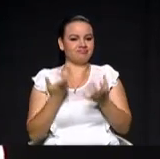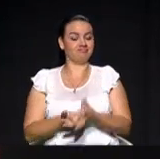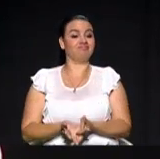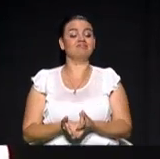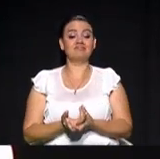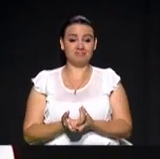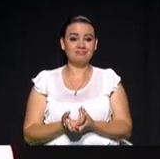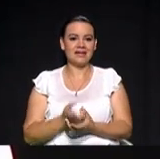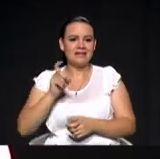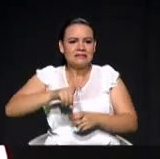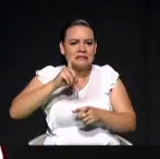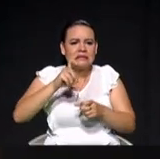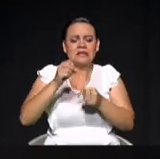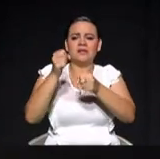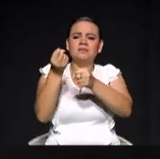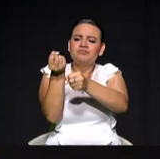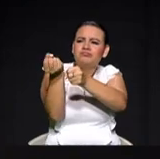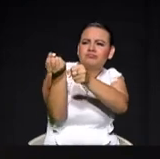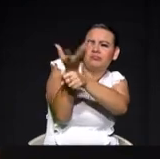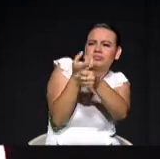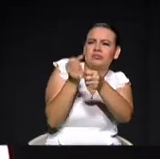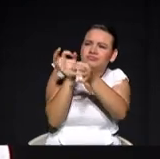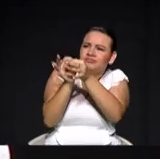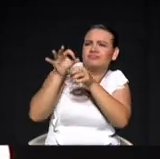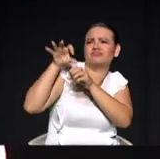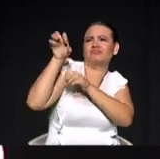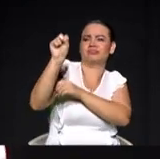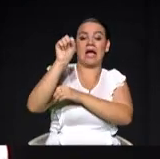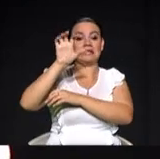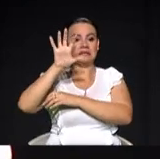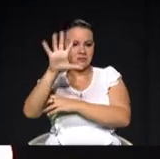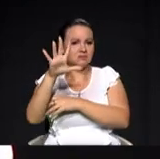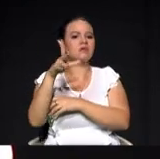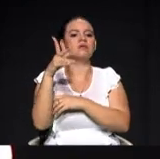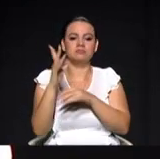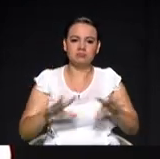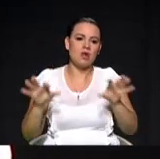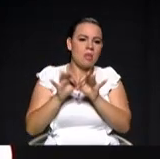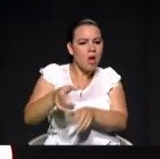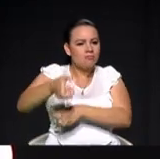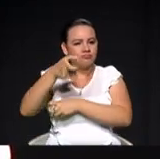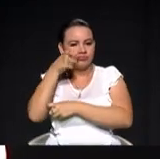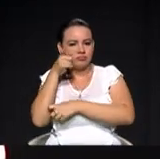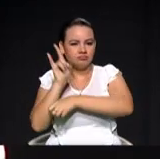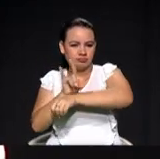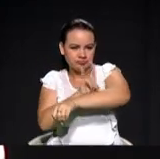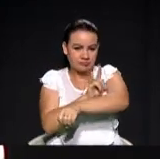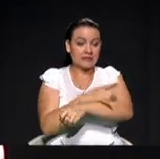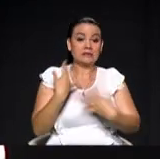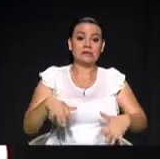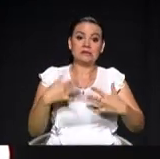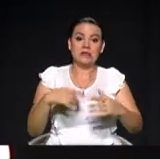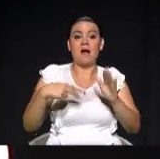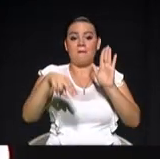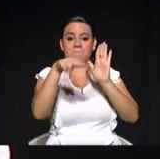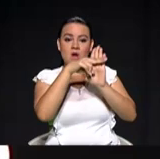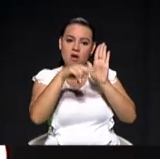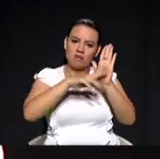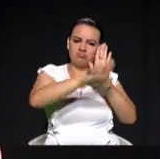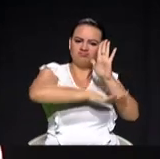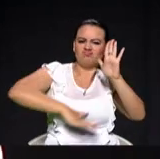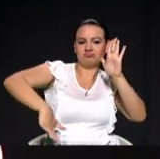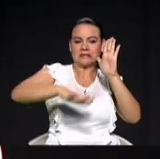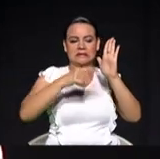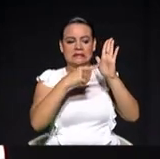cinco corregimientos los 249 barrios tenemos que implementar entonces políticas públicas que nos posibilitan